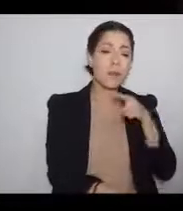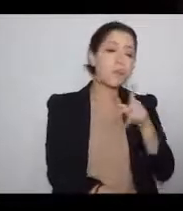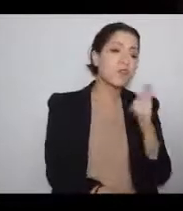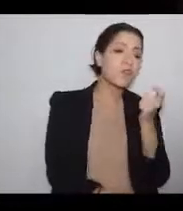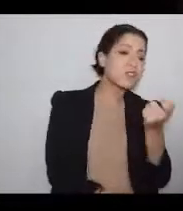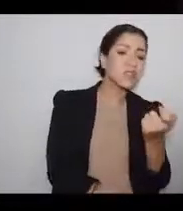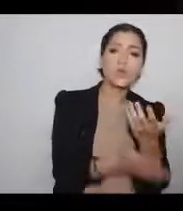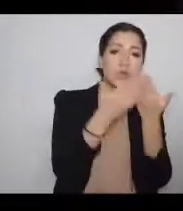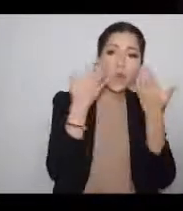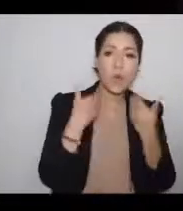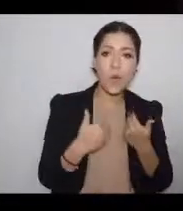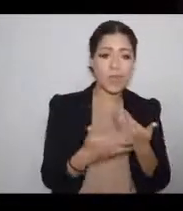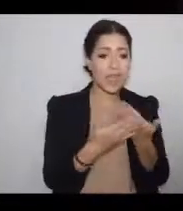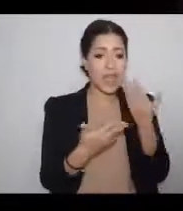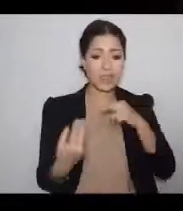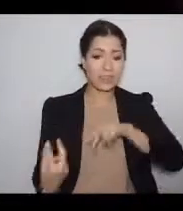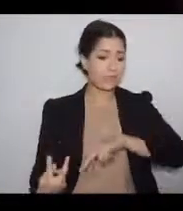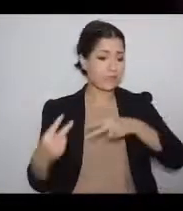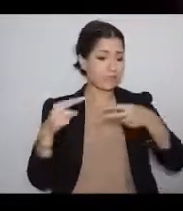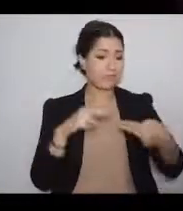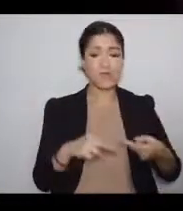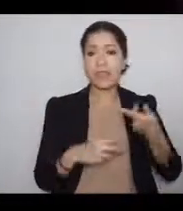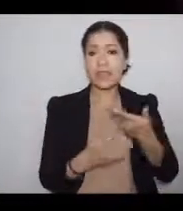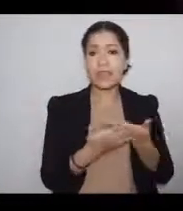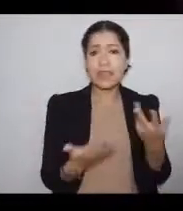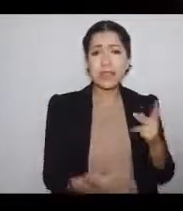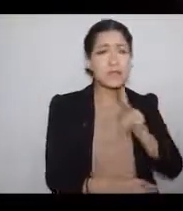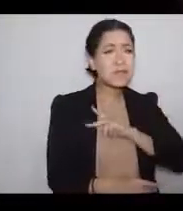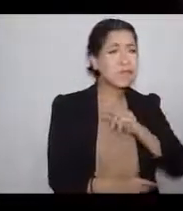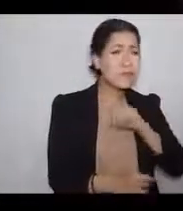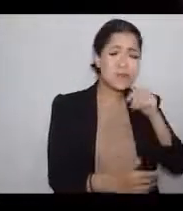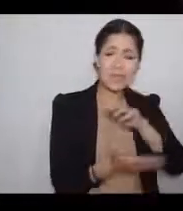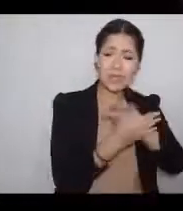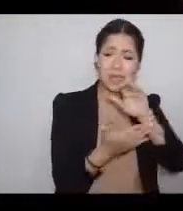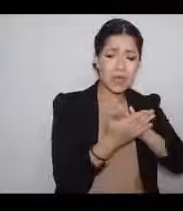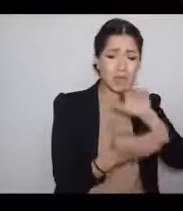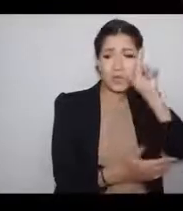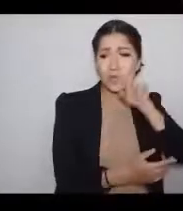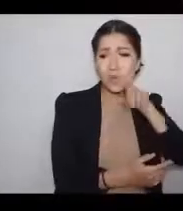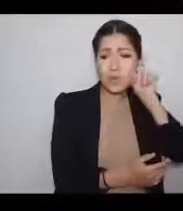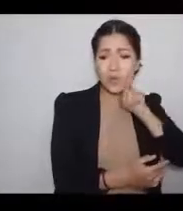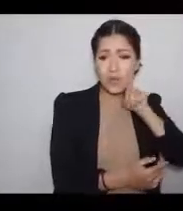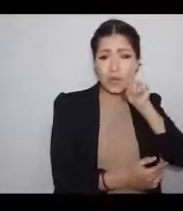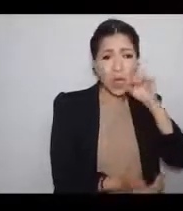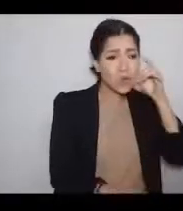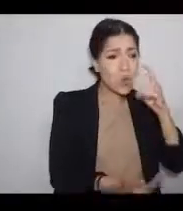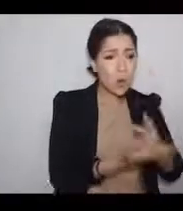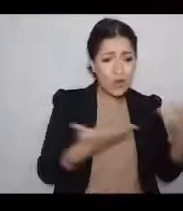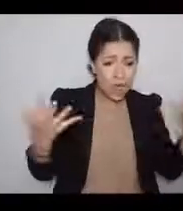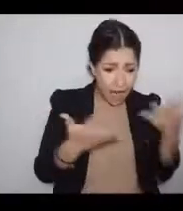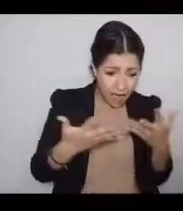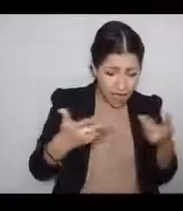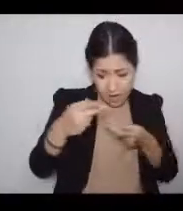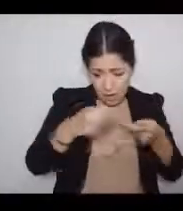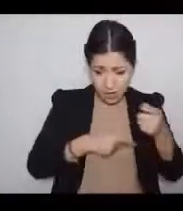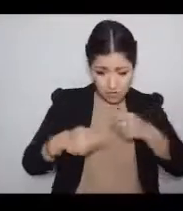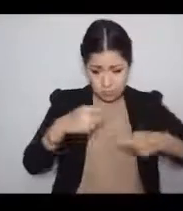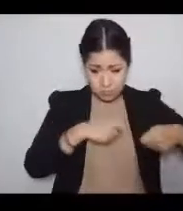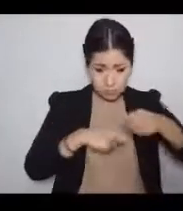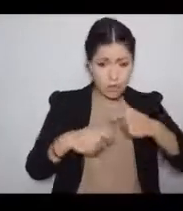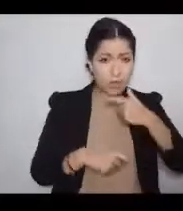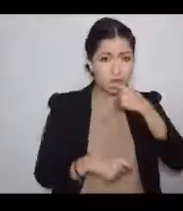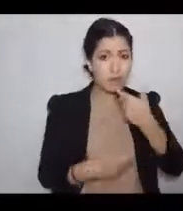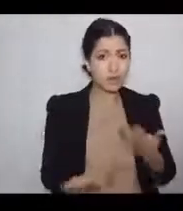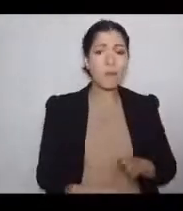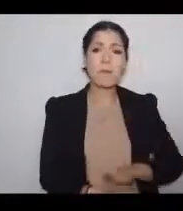fortuna. El universo de mi esposa está hecho de galletas. Y tú eres mi huésped. Todo indica que Saturno